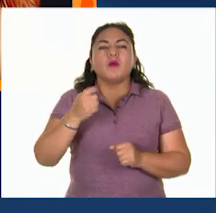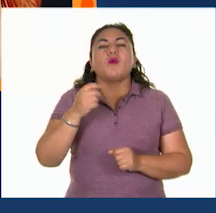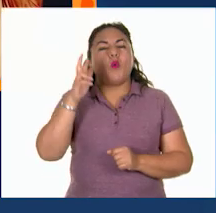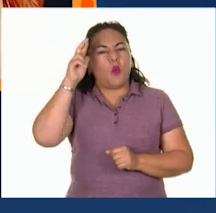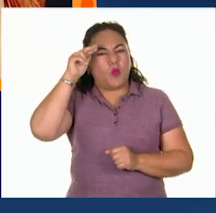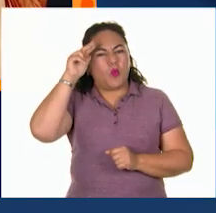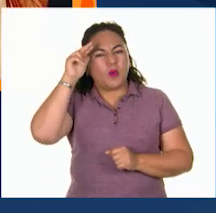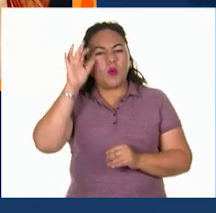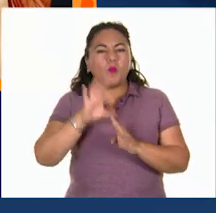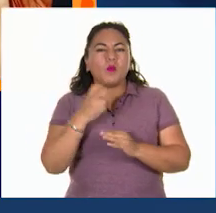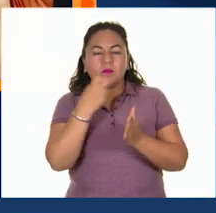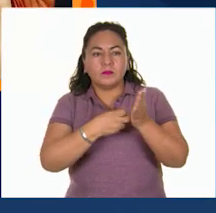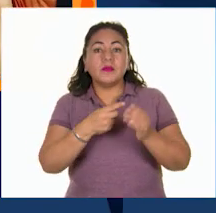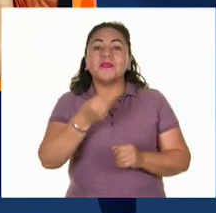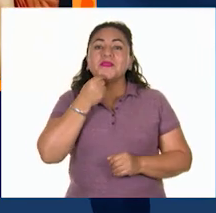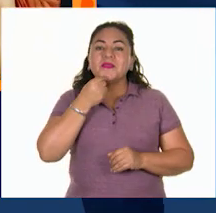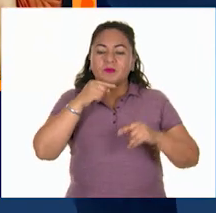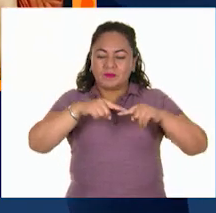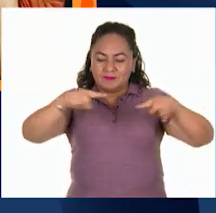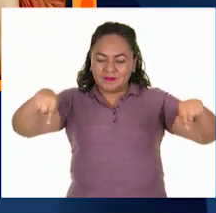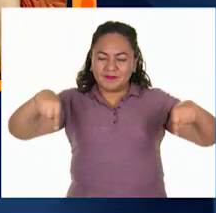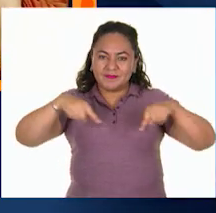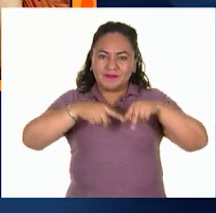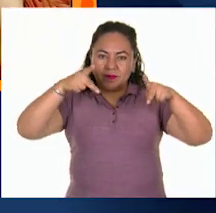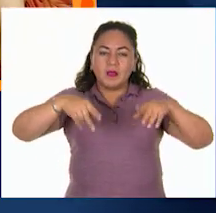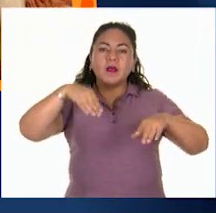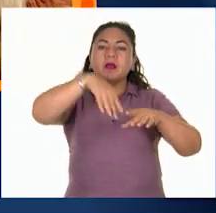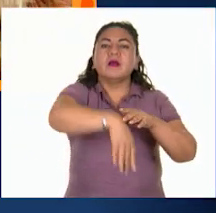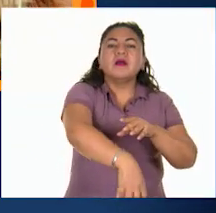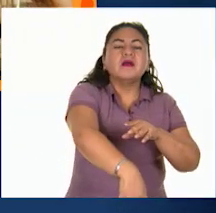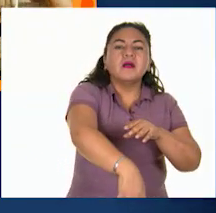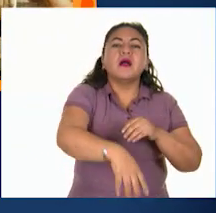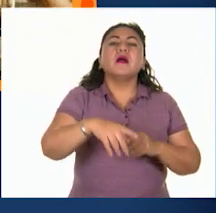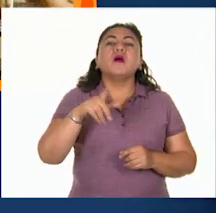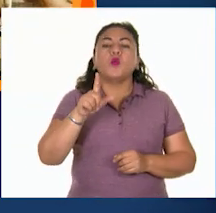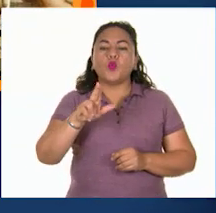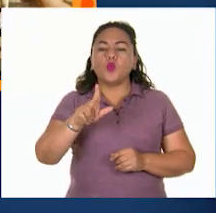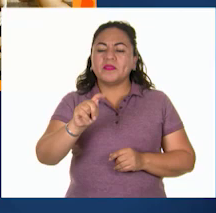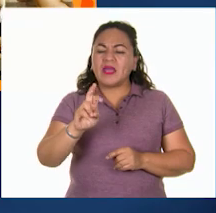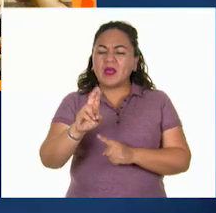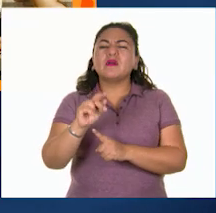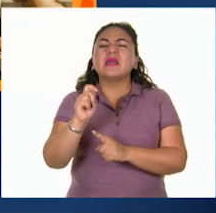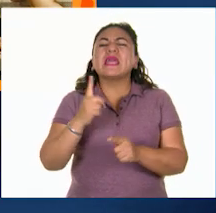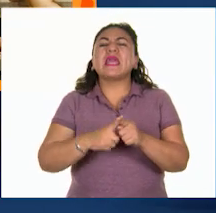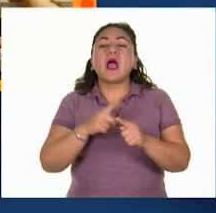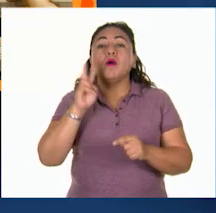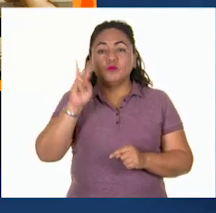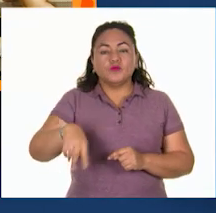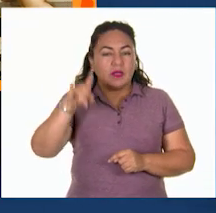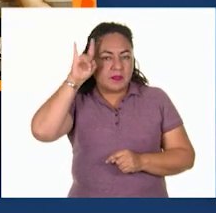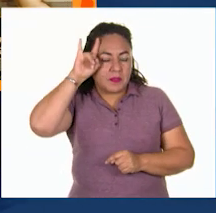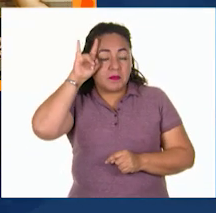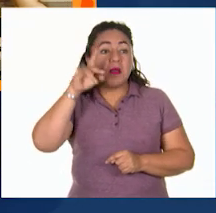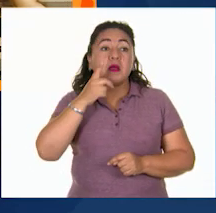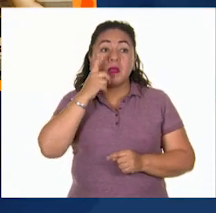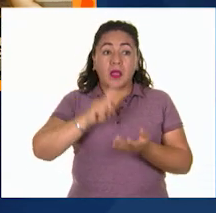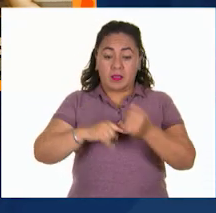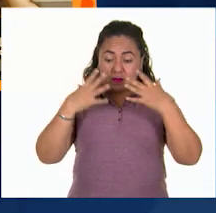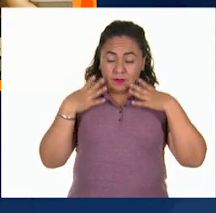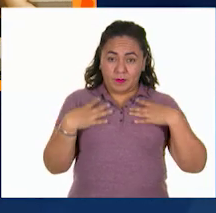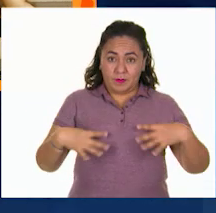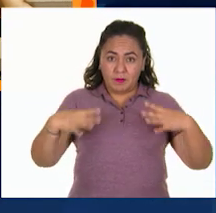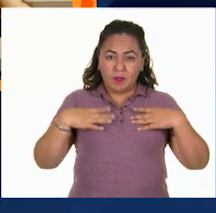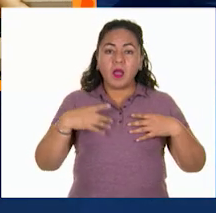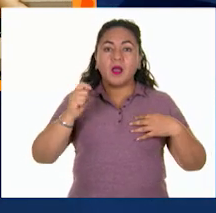El niño que mete la mano en el sarcófago es Lutero, o sea, el diablo. De la figura vestida se ha dicho que representa la gloria